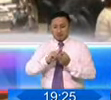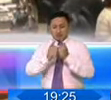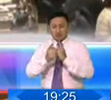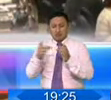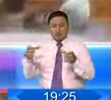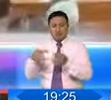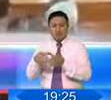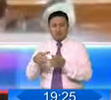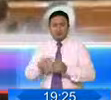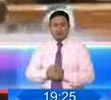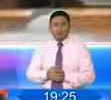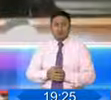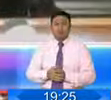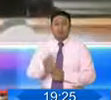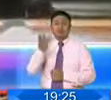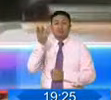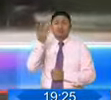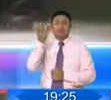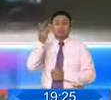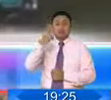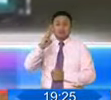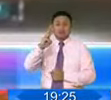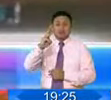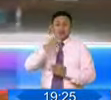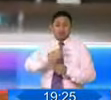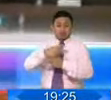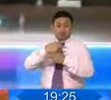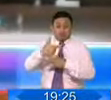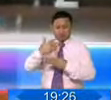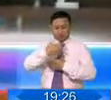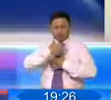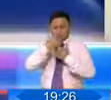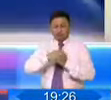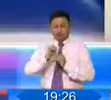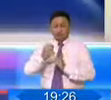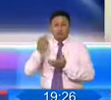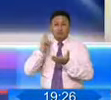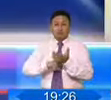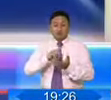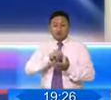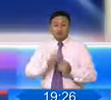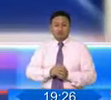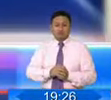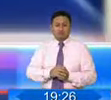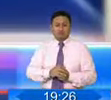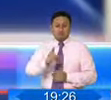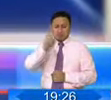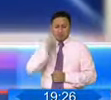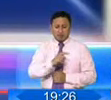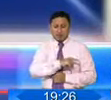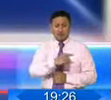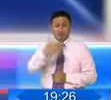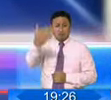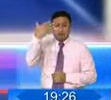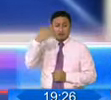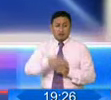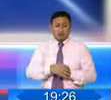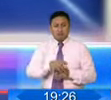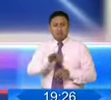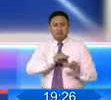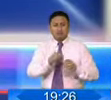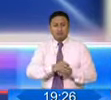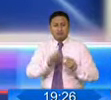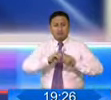provocó el descontento de 16 concejales, quienes a través de un comunicado exigieron al burgomaestre dar respuestas a la crisis de